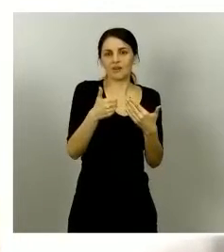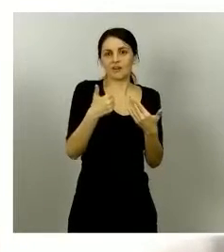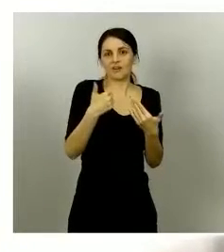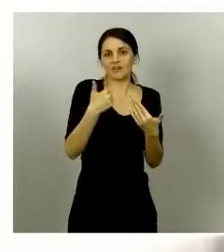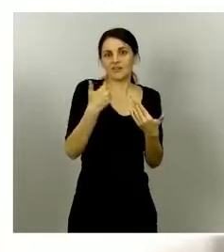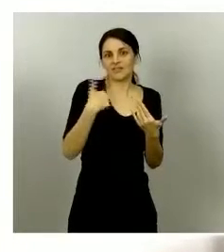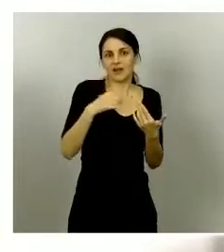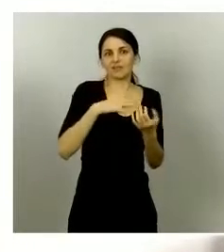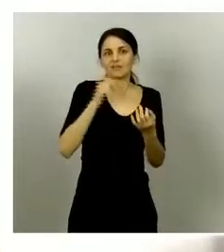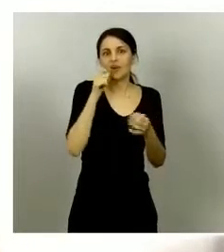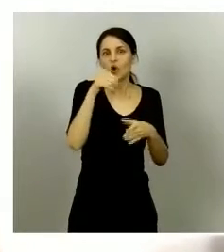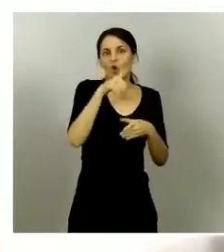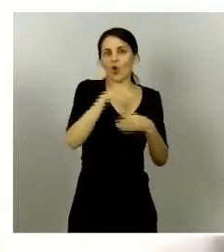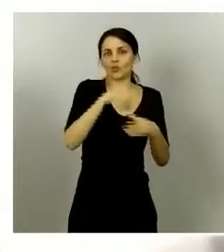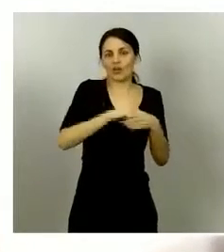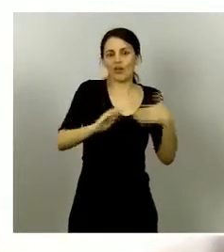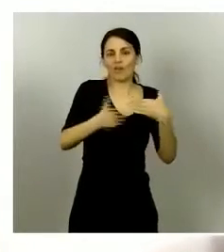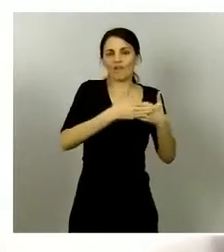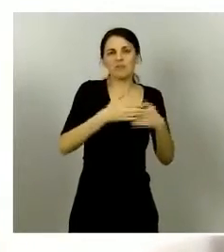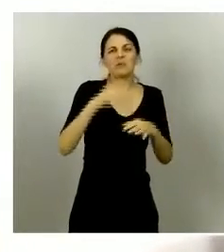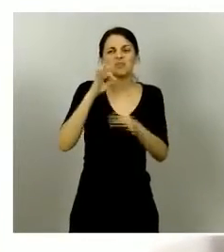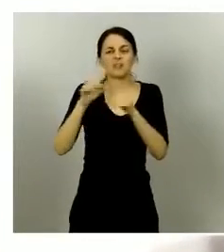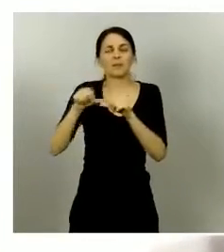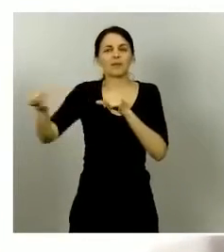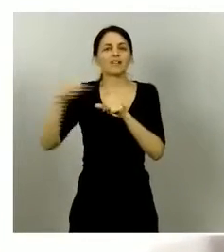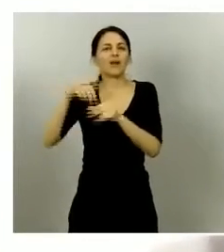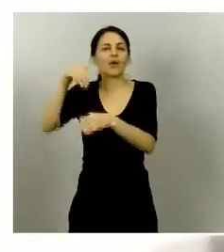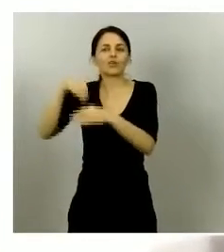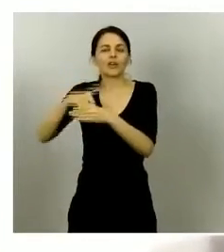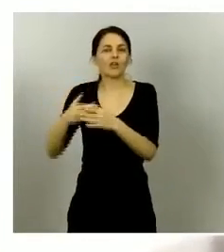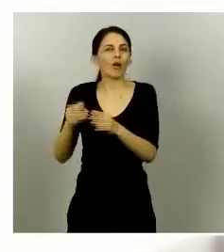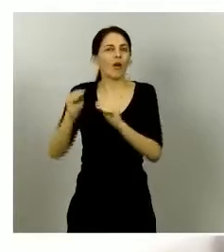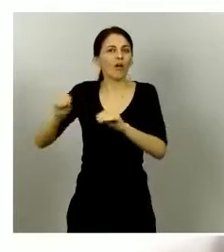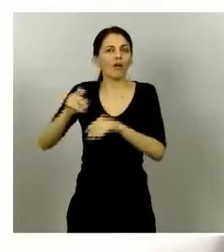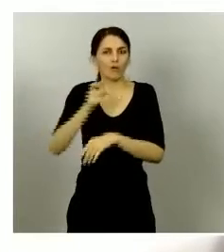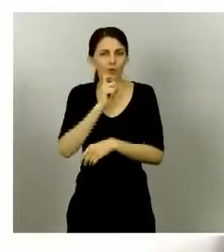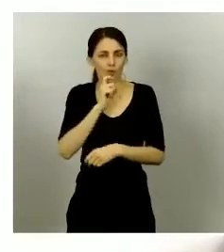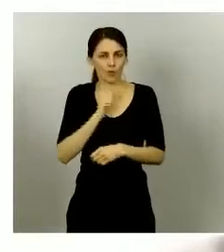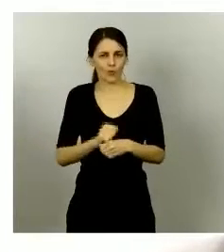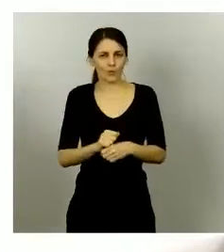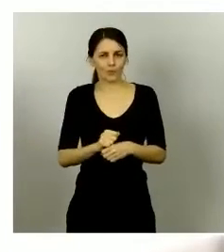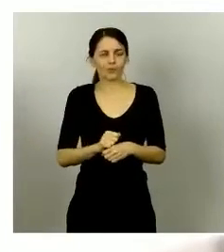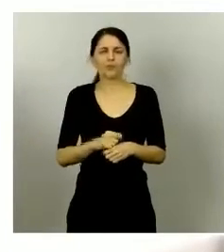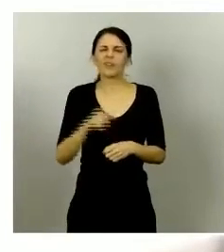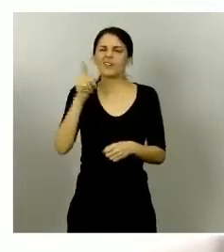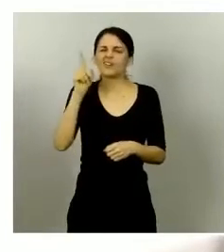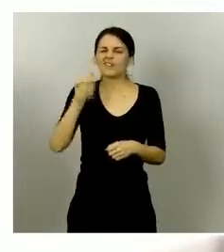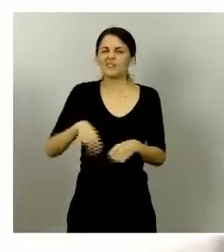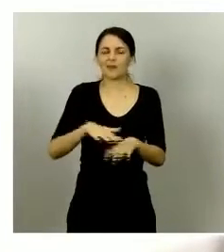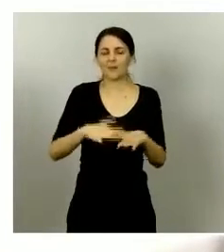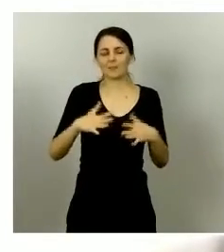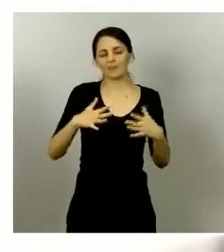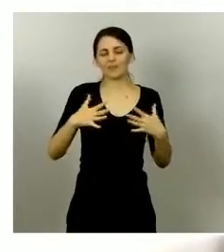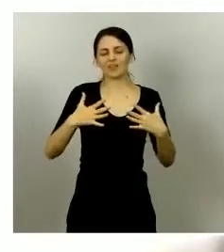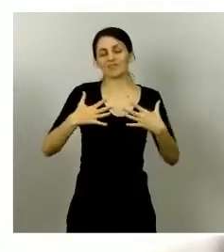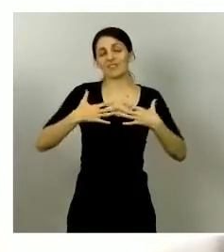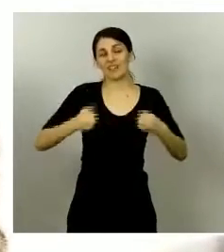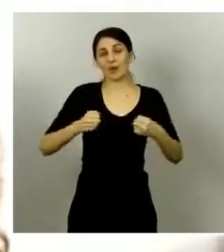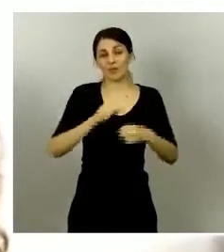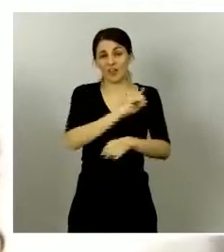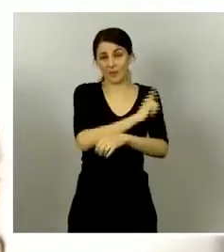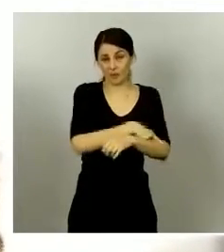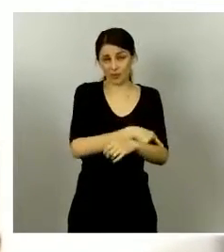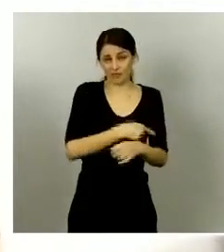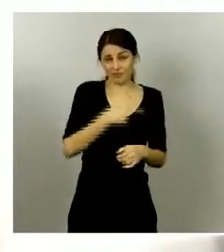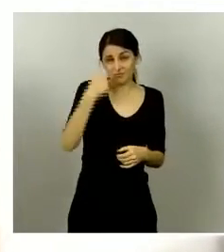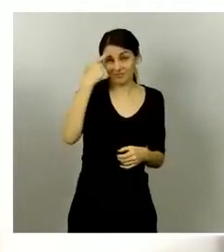junio, ¿por qué sistema se puede avanzar en contenidos a partir de septiembre? Sobre salud y deporte, partiendo de la idea que